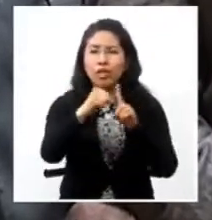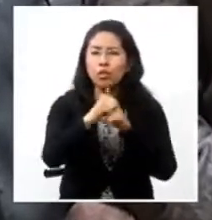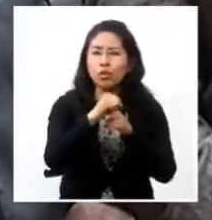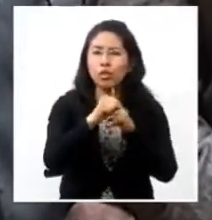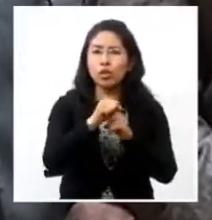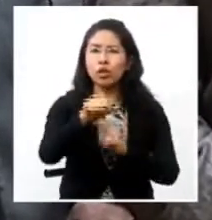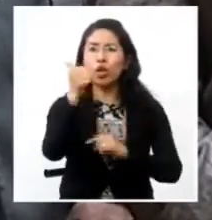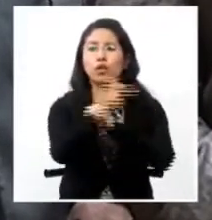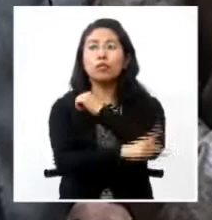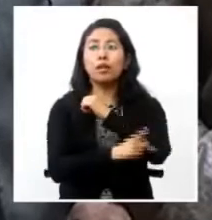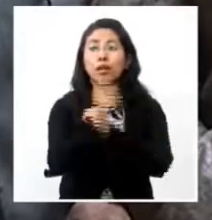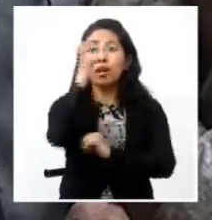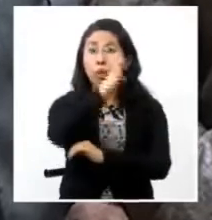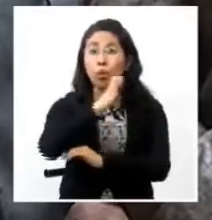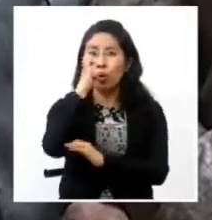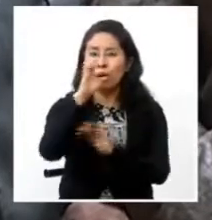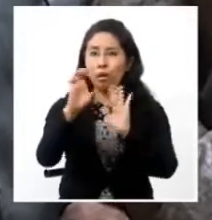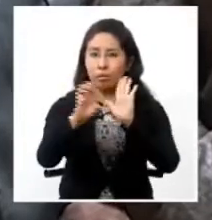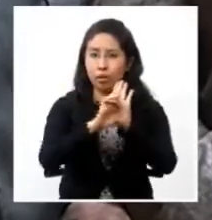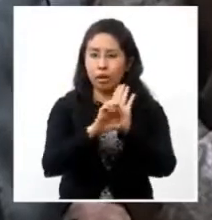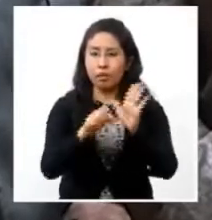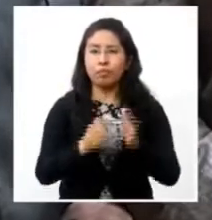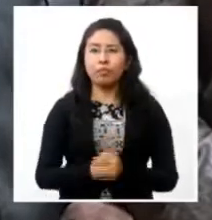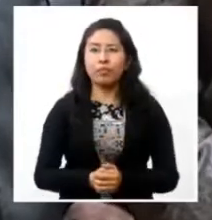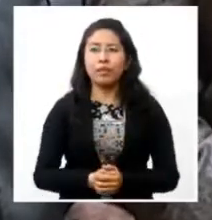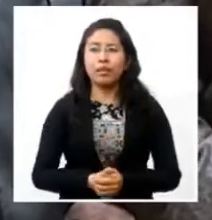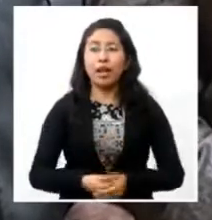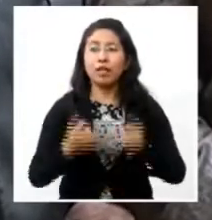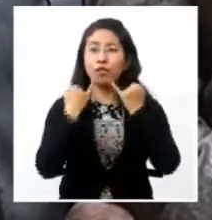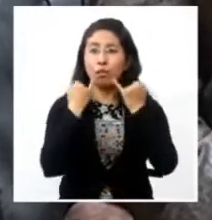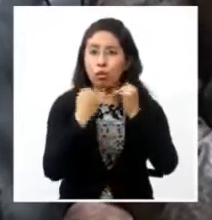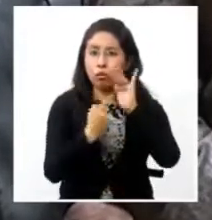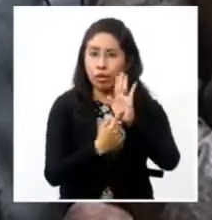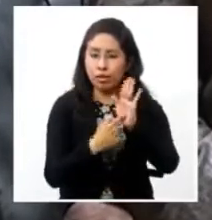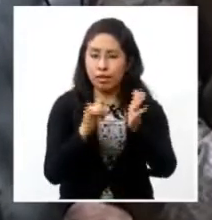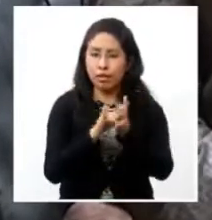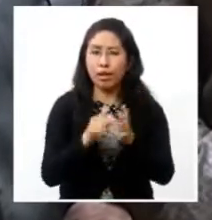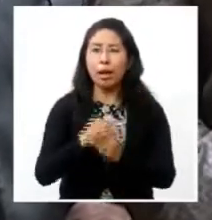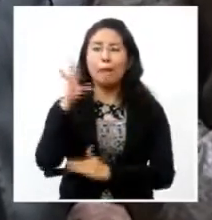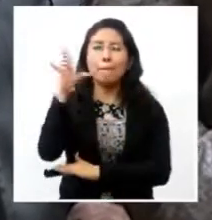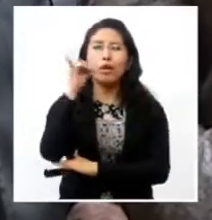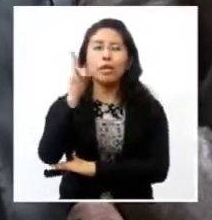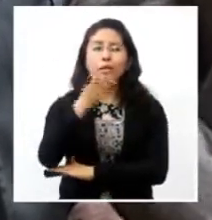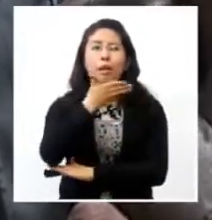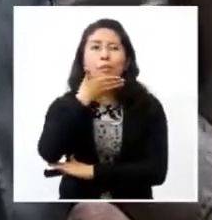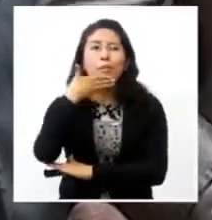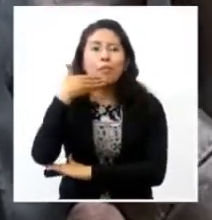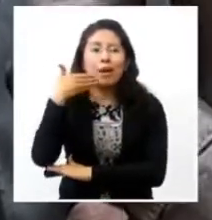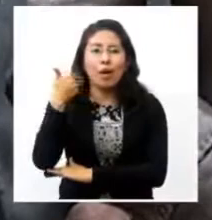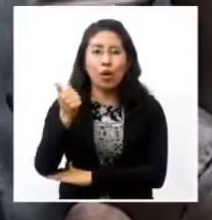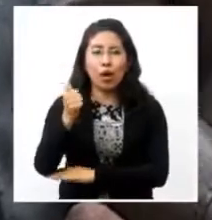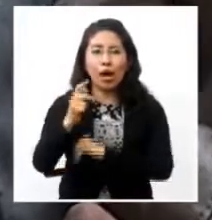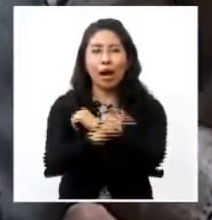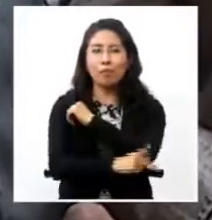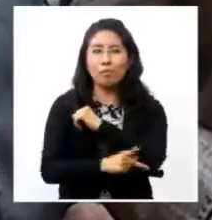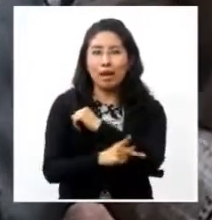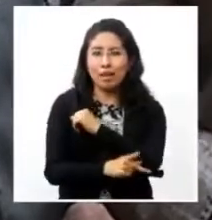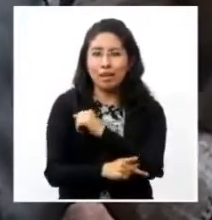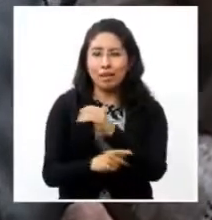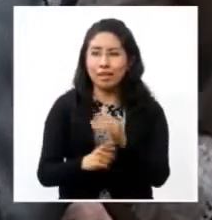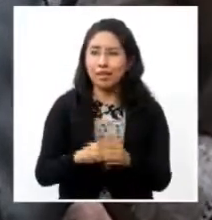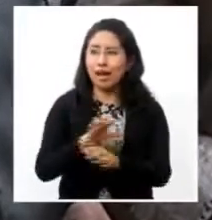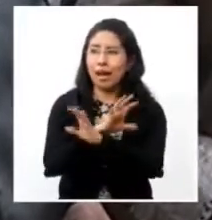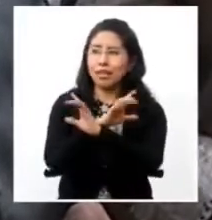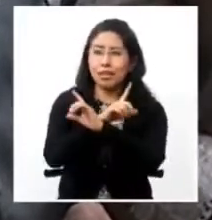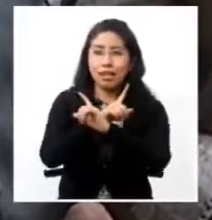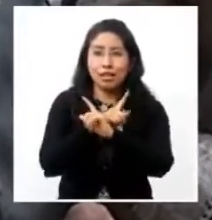europeos. Por ejemplo, los datos prueban que a Bolivia le ha ido mejor que a naciones ligadas a la tradición